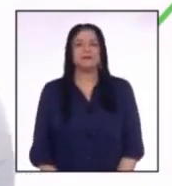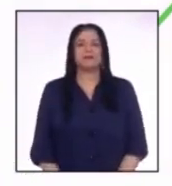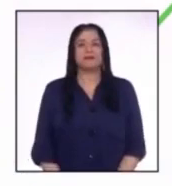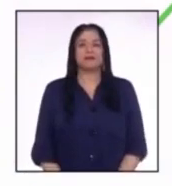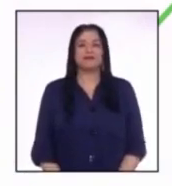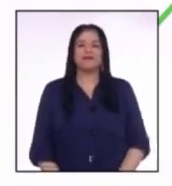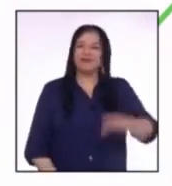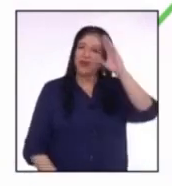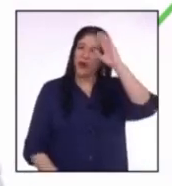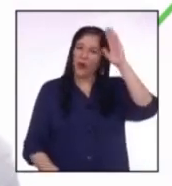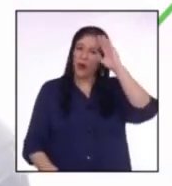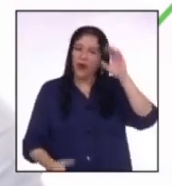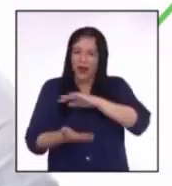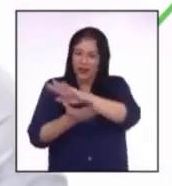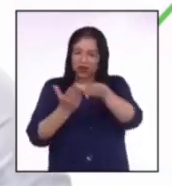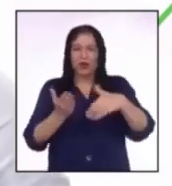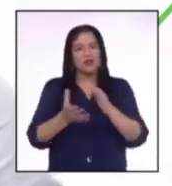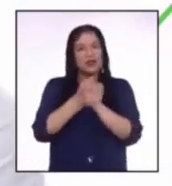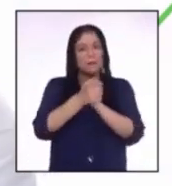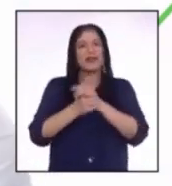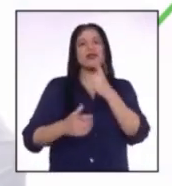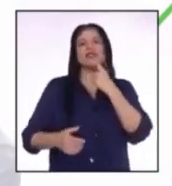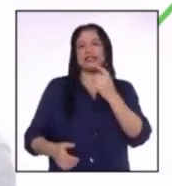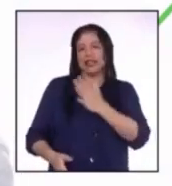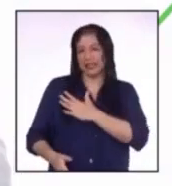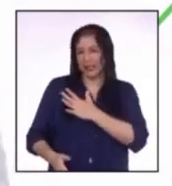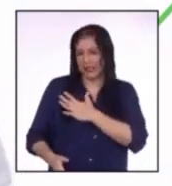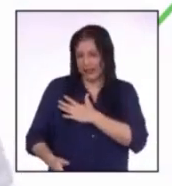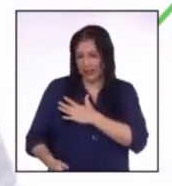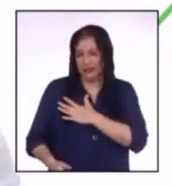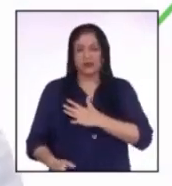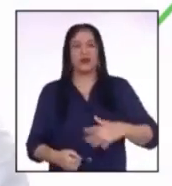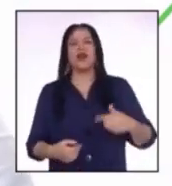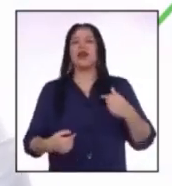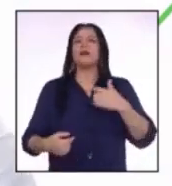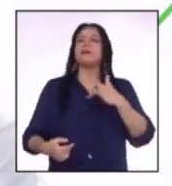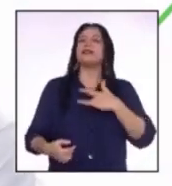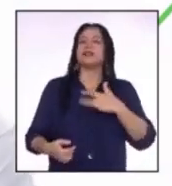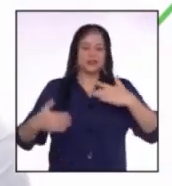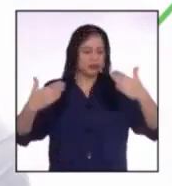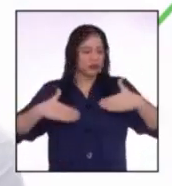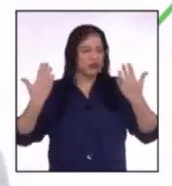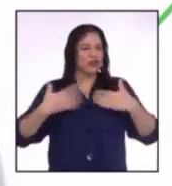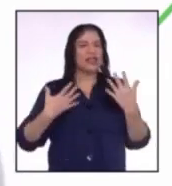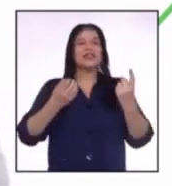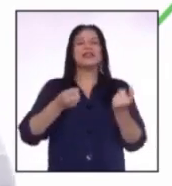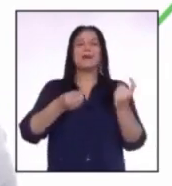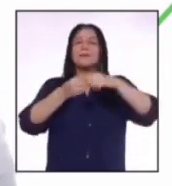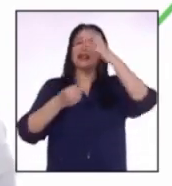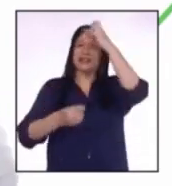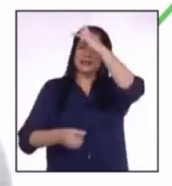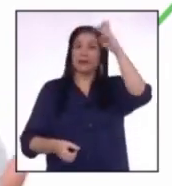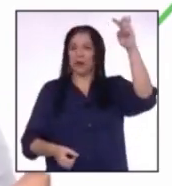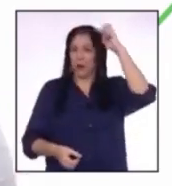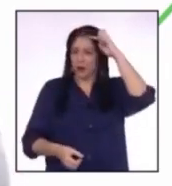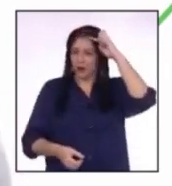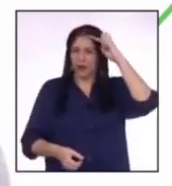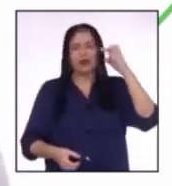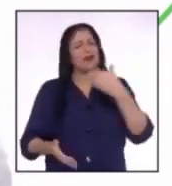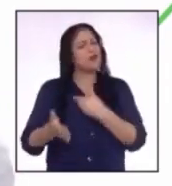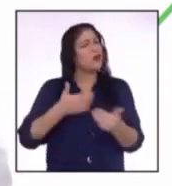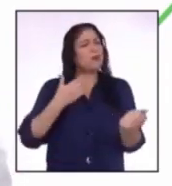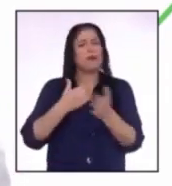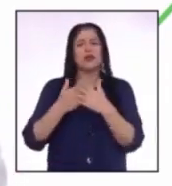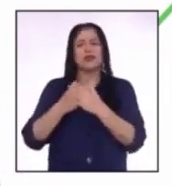así hola a todas ya todos mis compañeros de quinto de secundaria estoy muy contenta de ser parte de esta promoción aunque